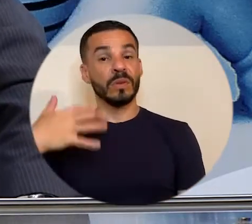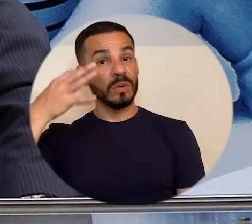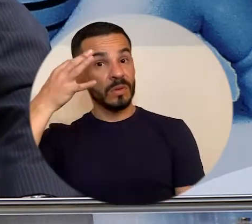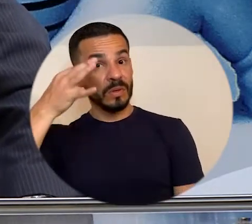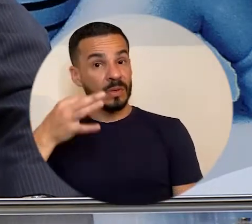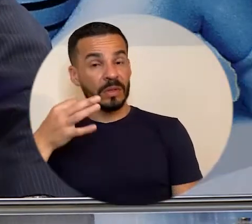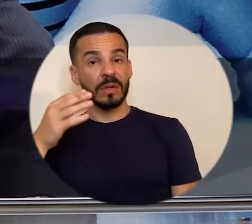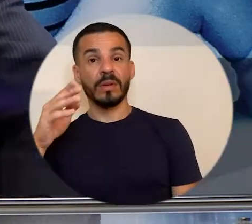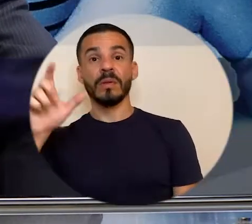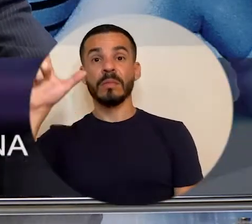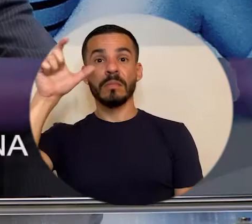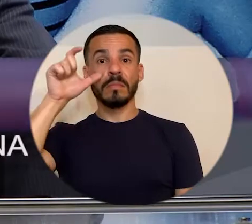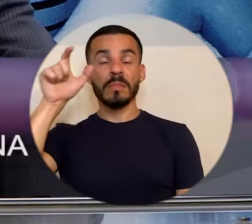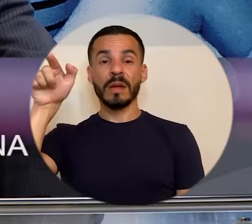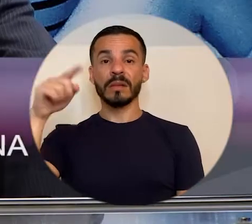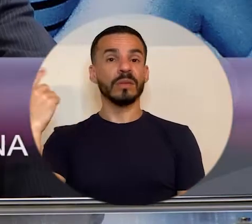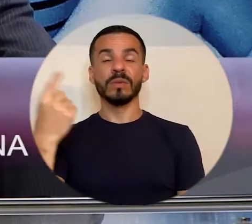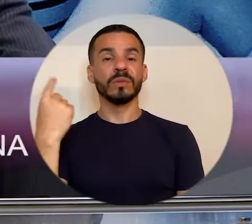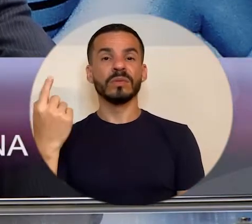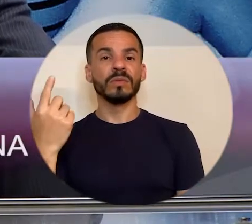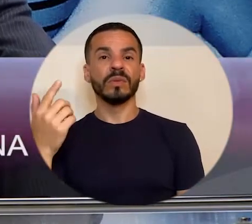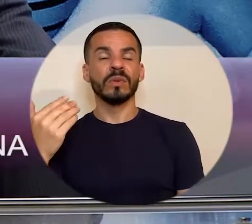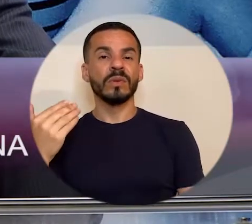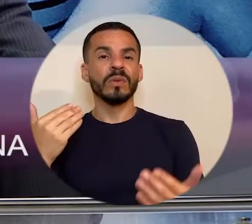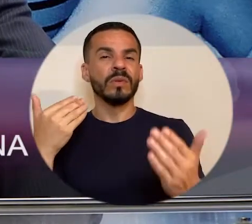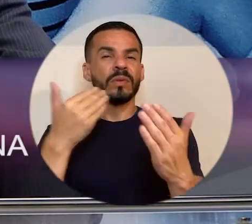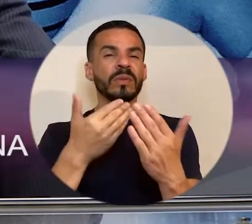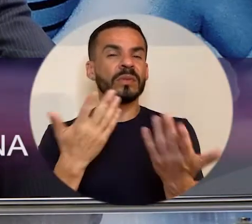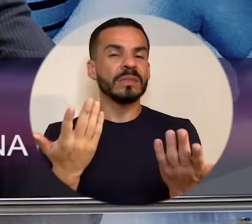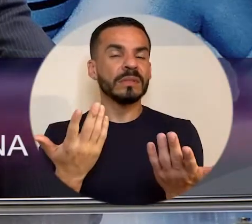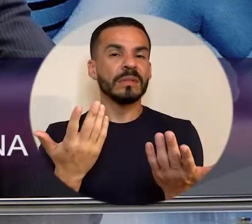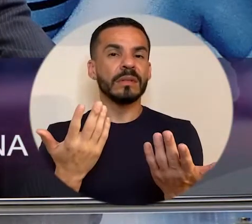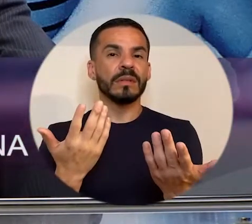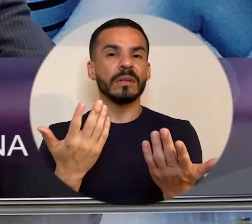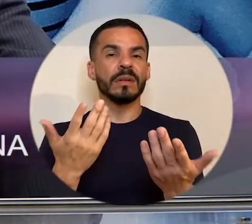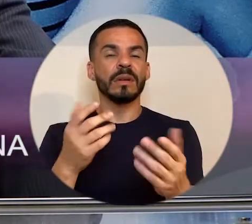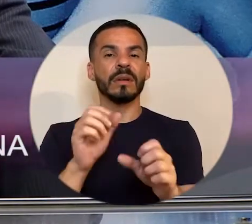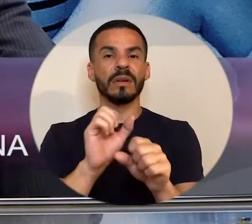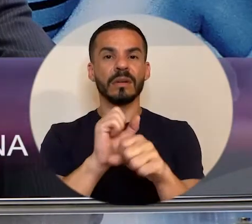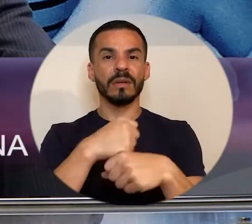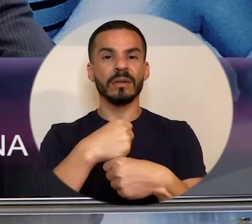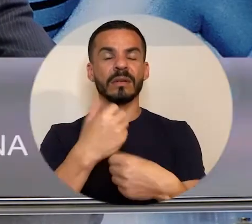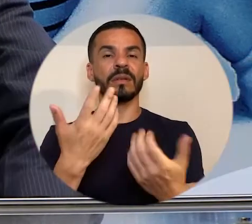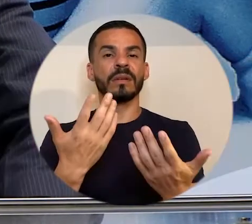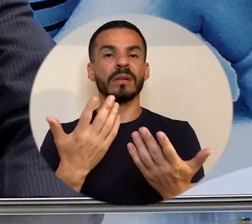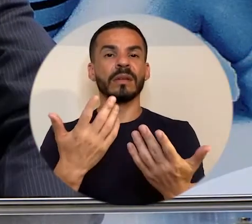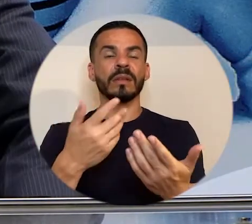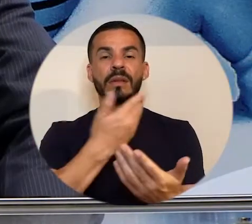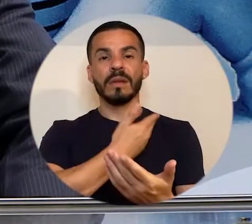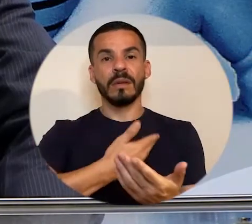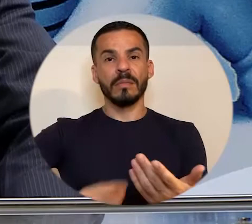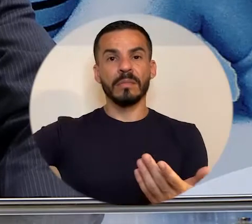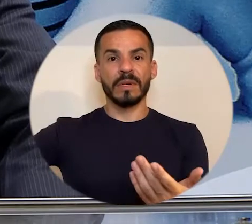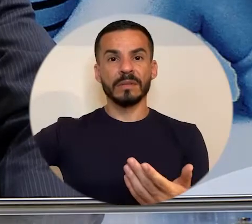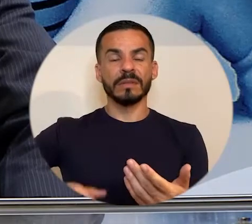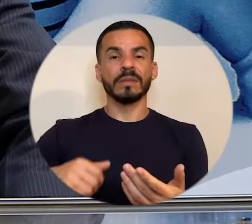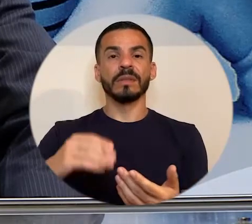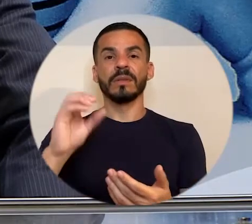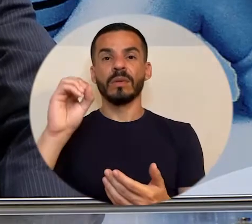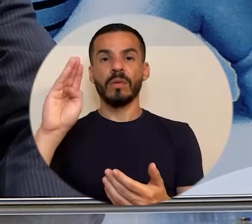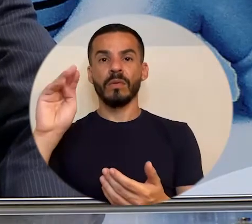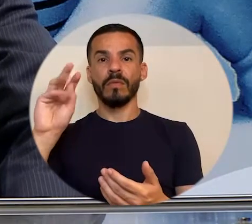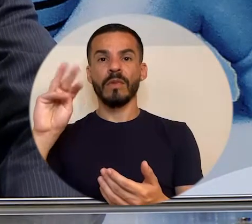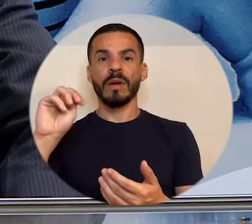yo creo que Biden no solamente es cercano a lo que hizo el presidente